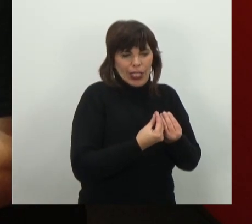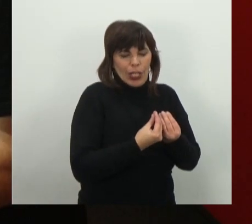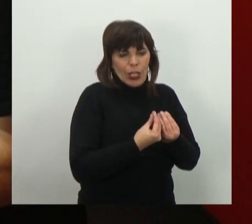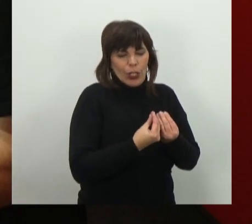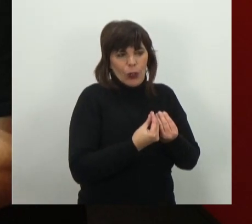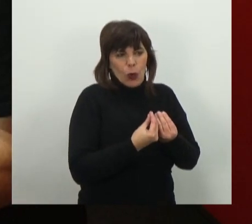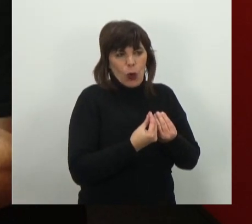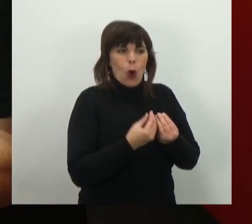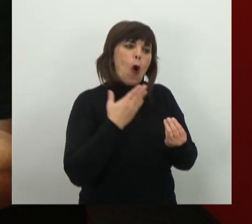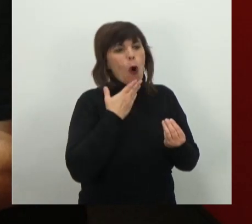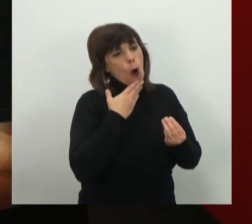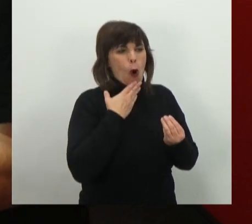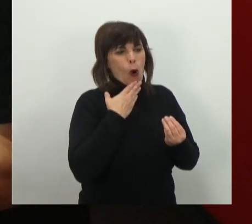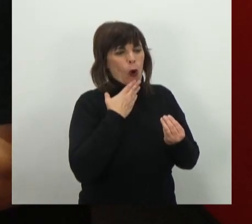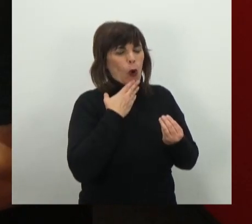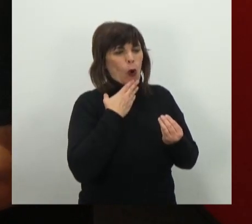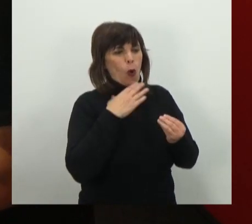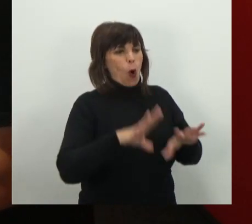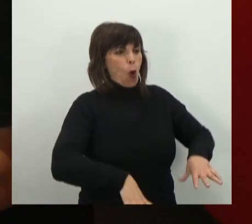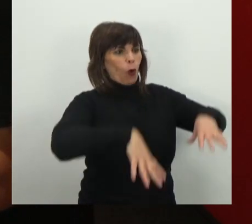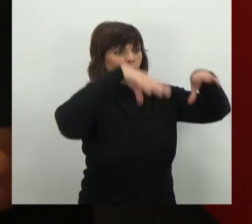¿Sabes que gente agobiada se enferma?